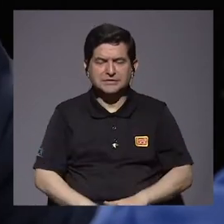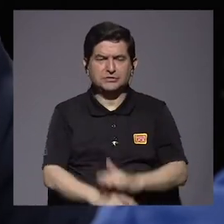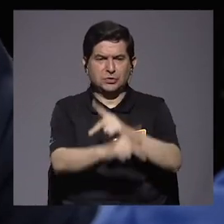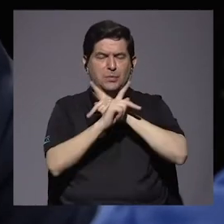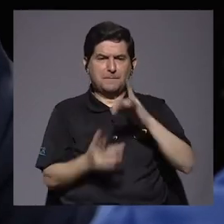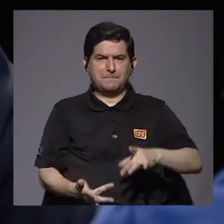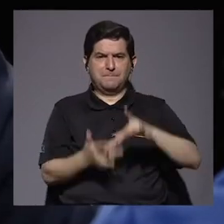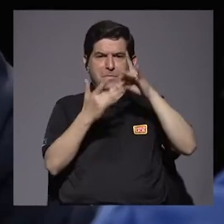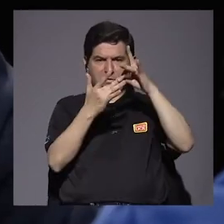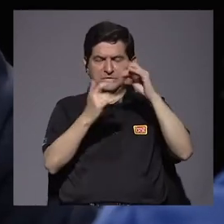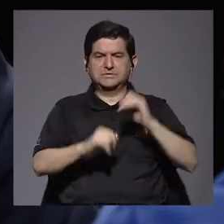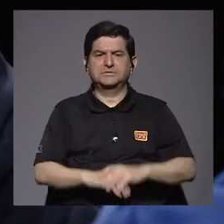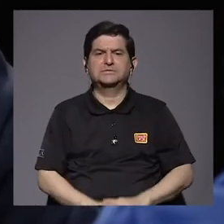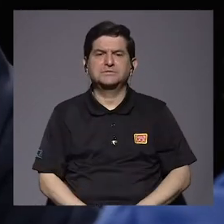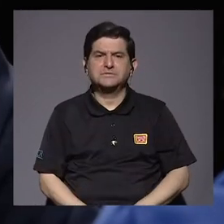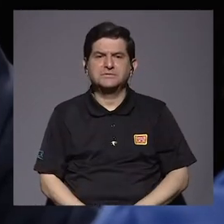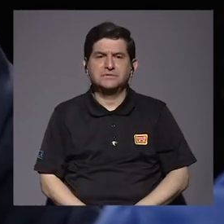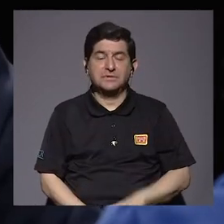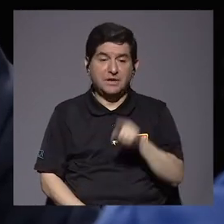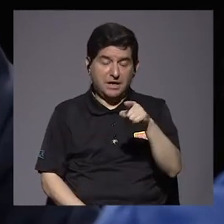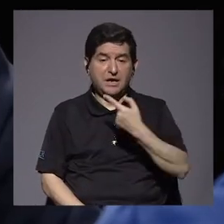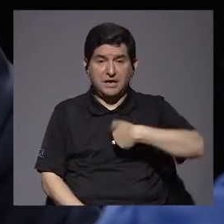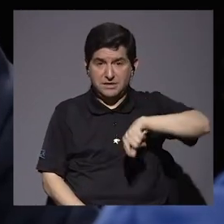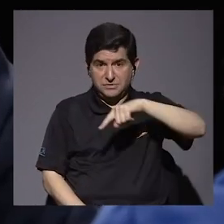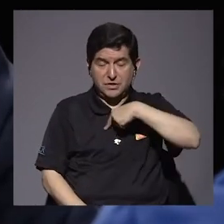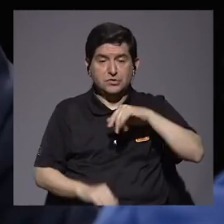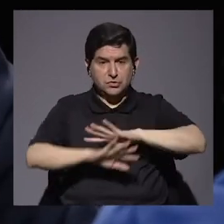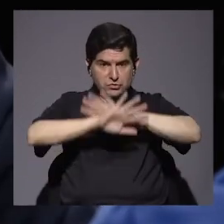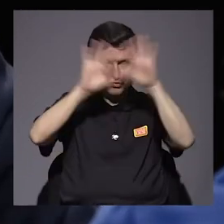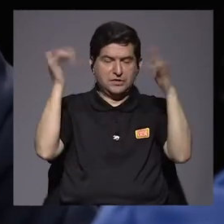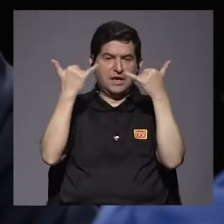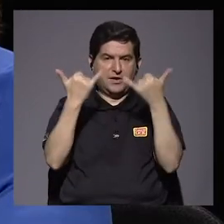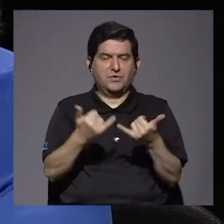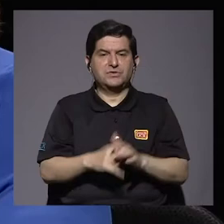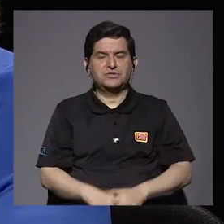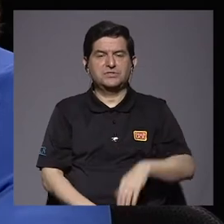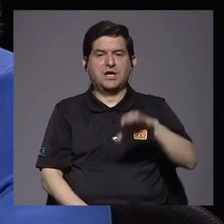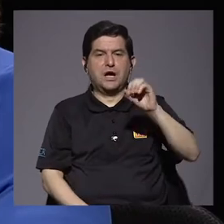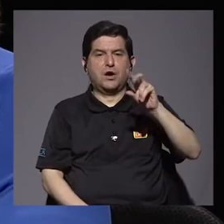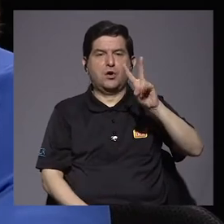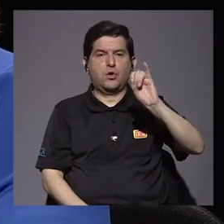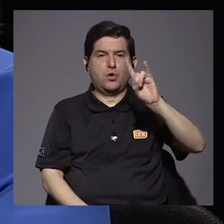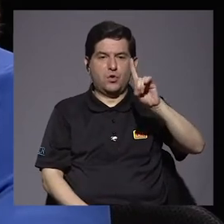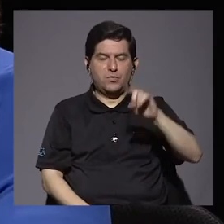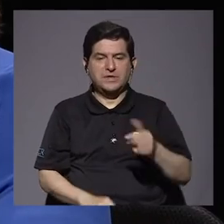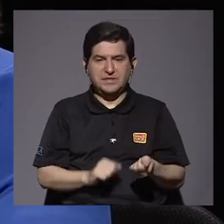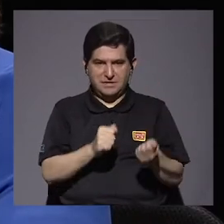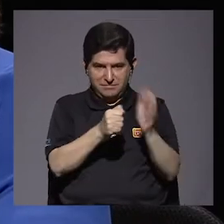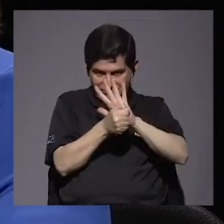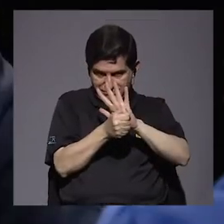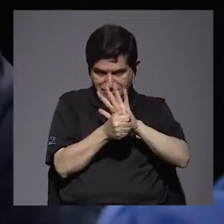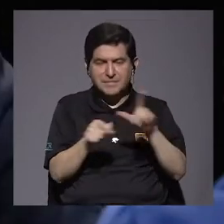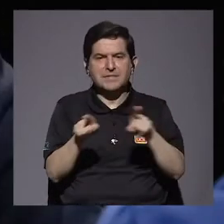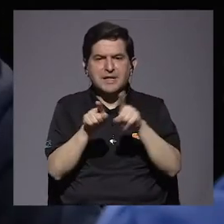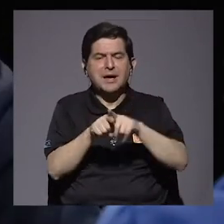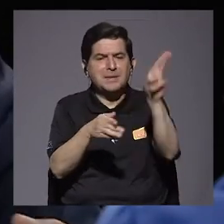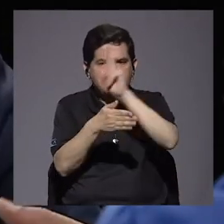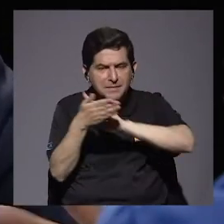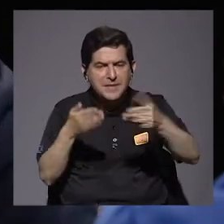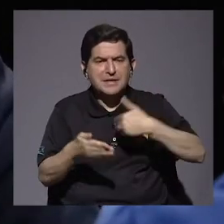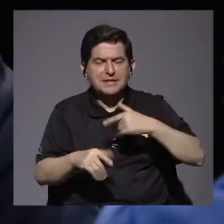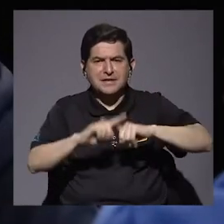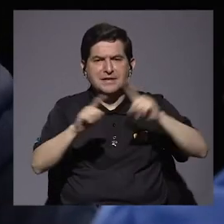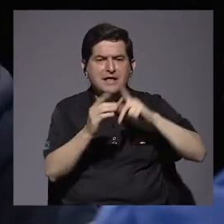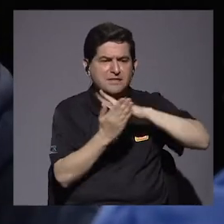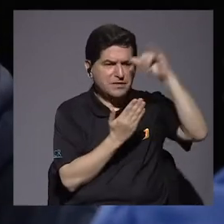una protección especial sobre ellos, que esto nos lo ha dejado muy claro el COVID-19, sino que también en esto la universidad tiene una